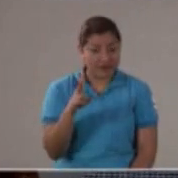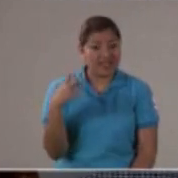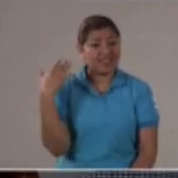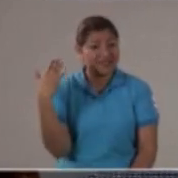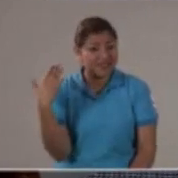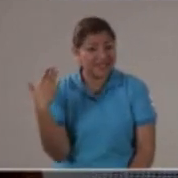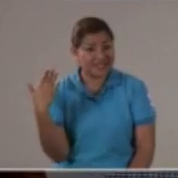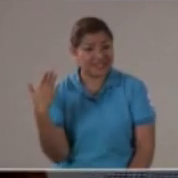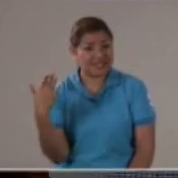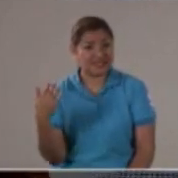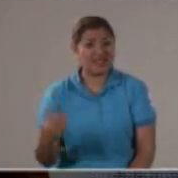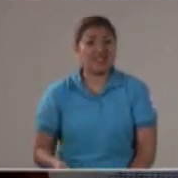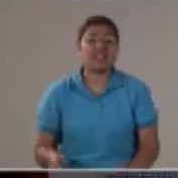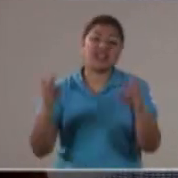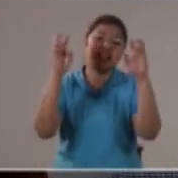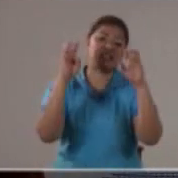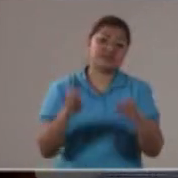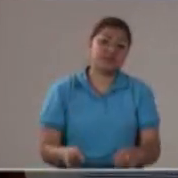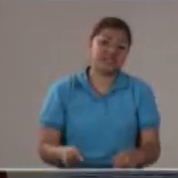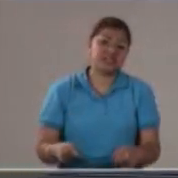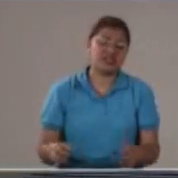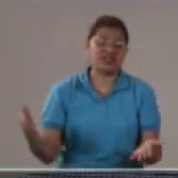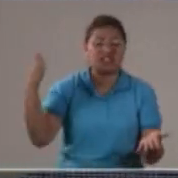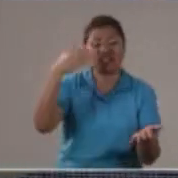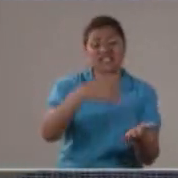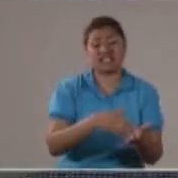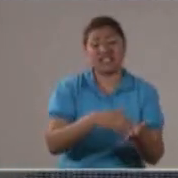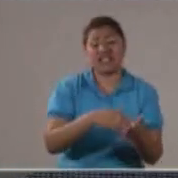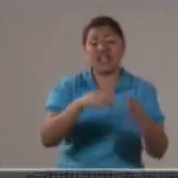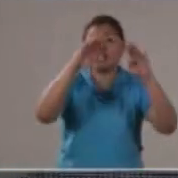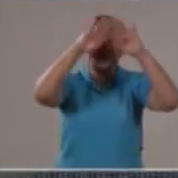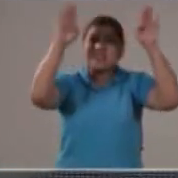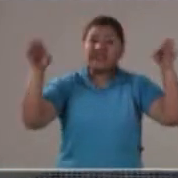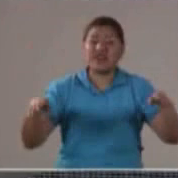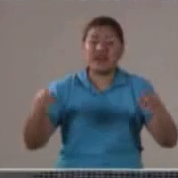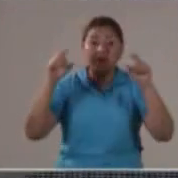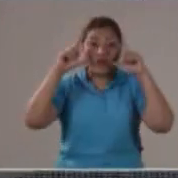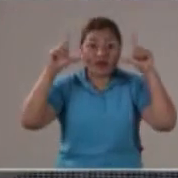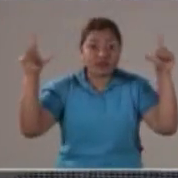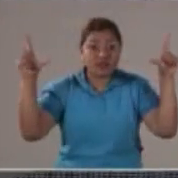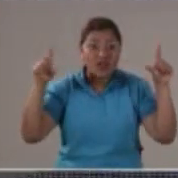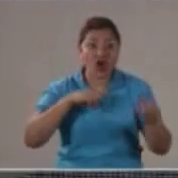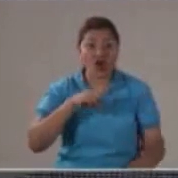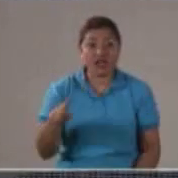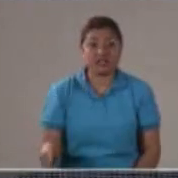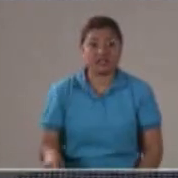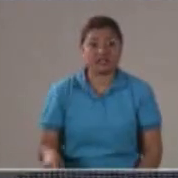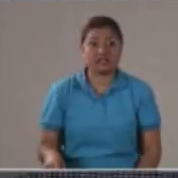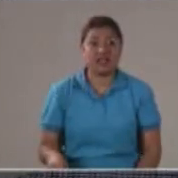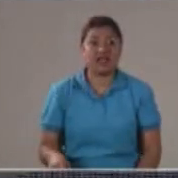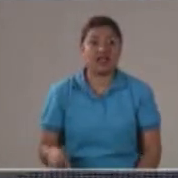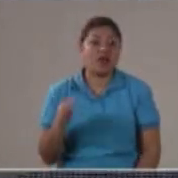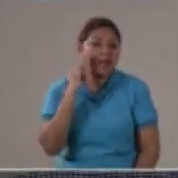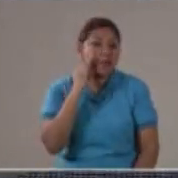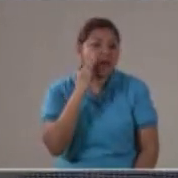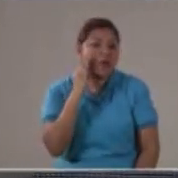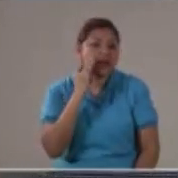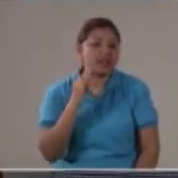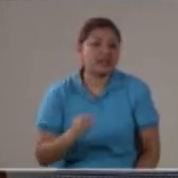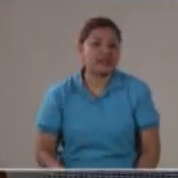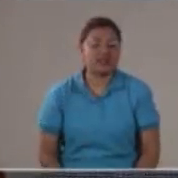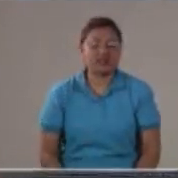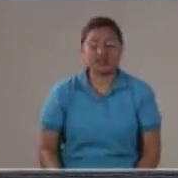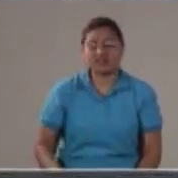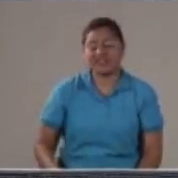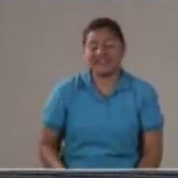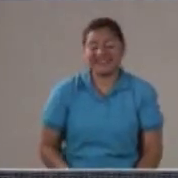fíjese que llega tanta gente que hasta toldos tenemos que poner allá afuera. Y ahí estamos bajo el sol, pobres hermanos. Bronceador tienen que traer en vez de